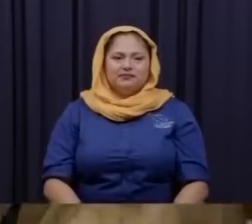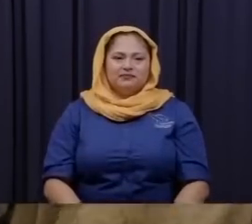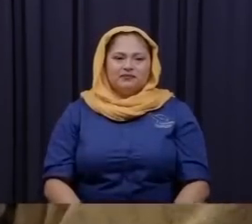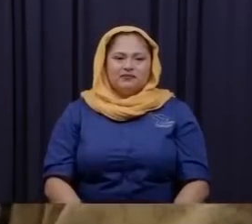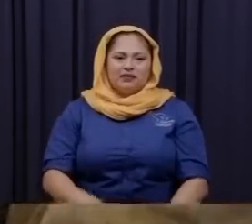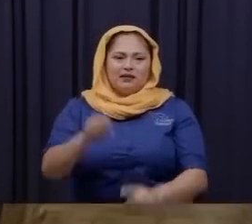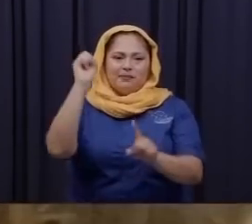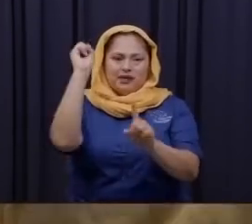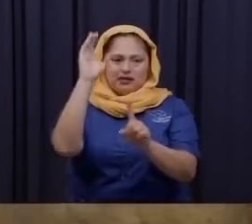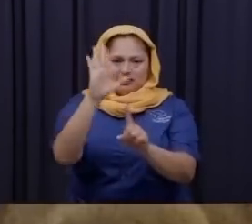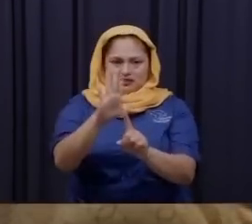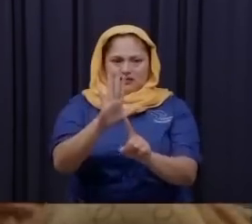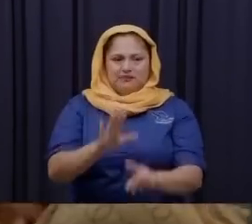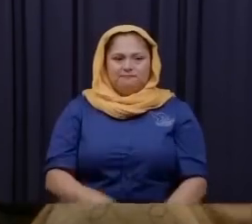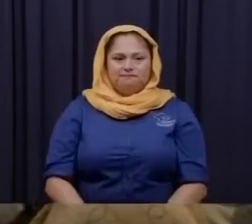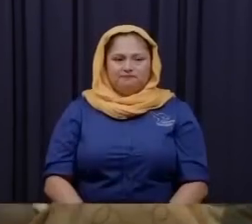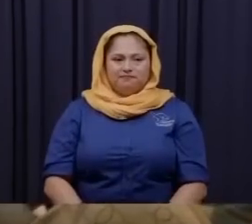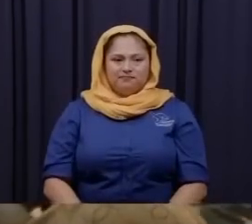Bendice.